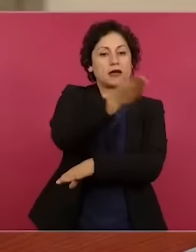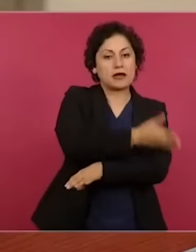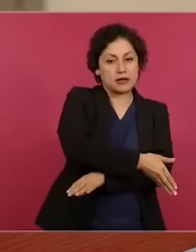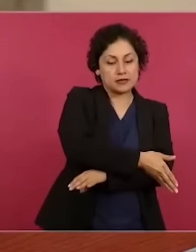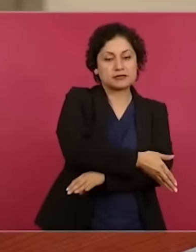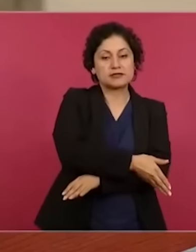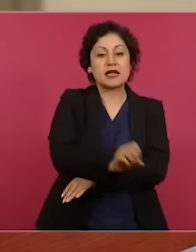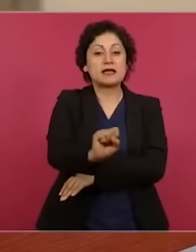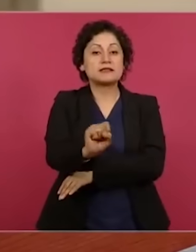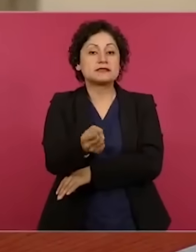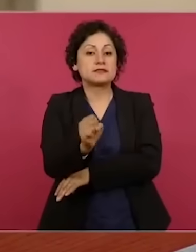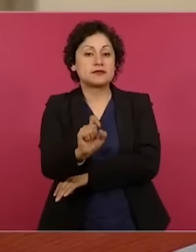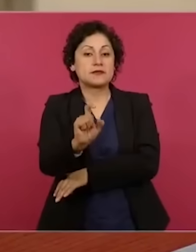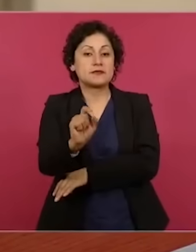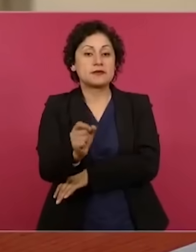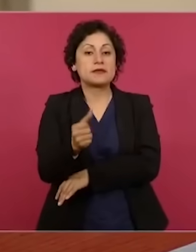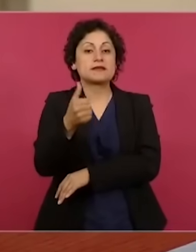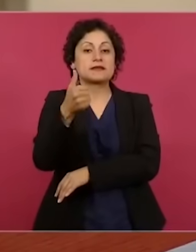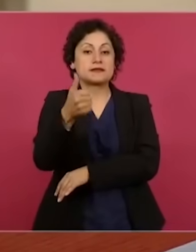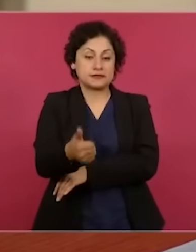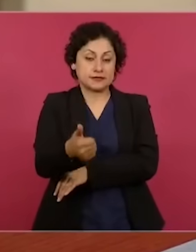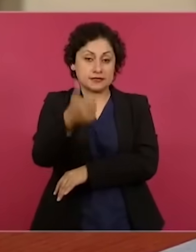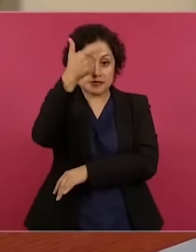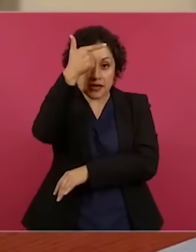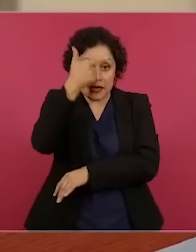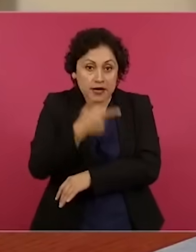septiembre de